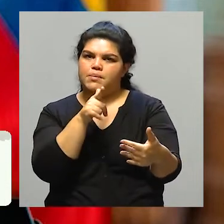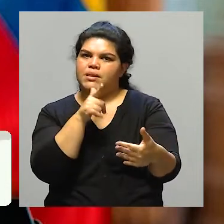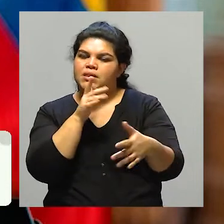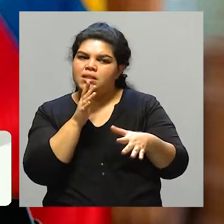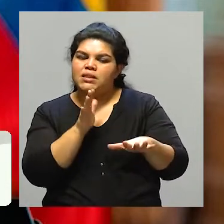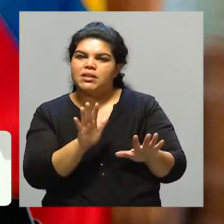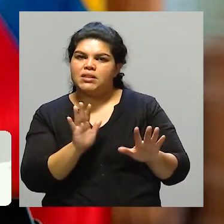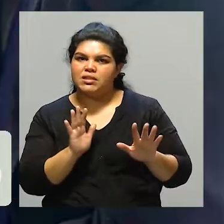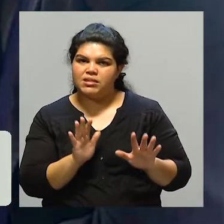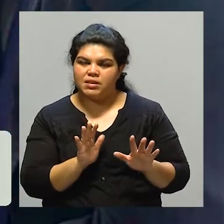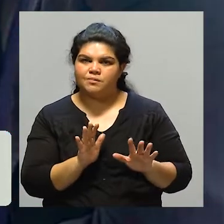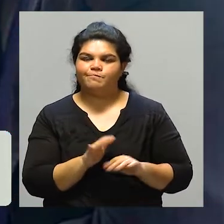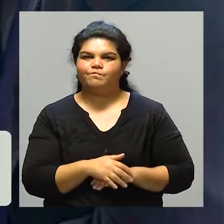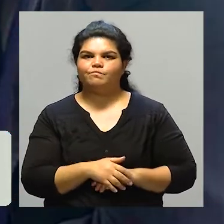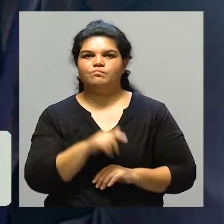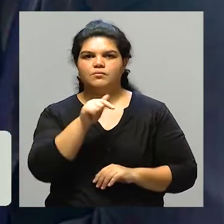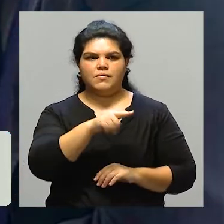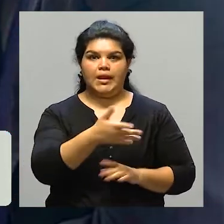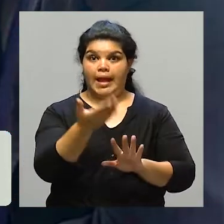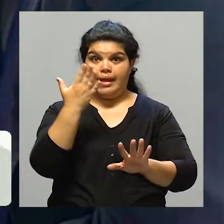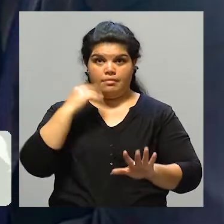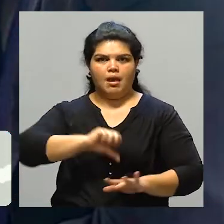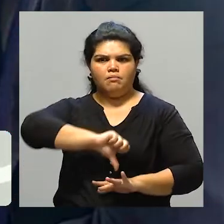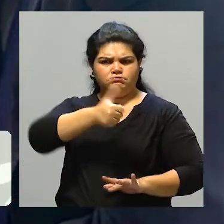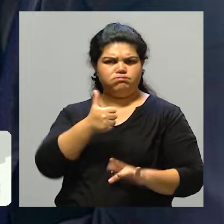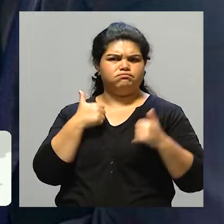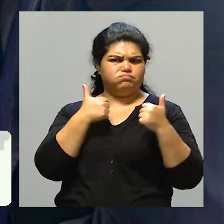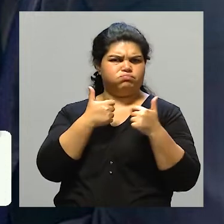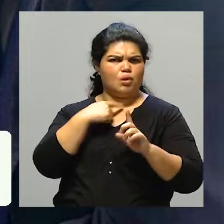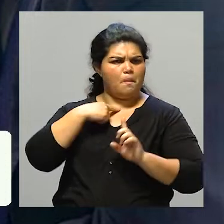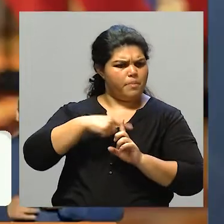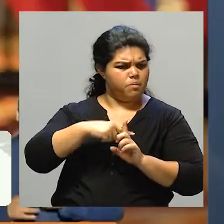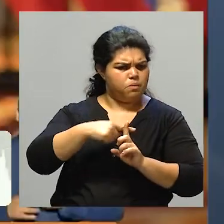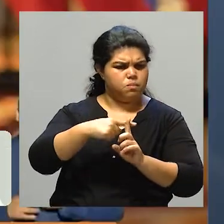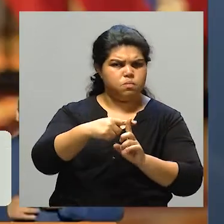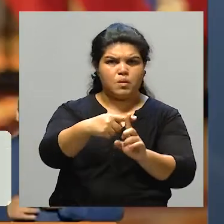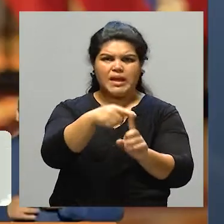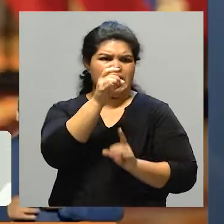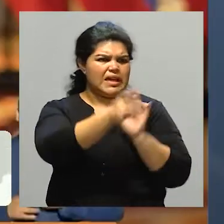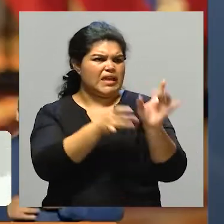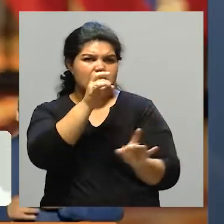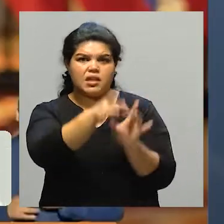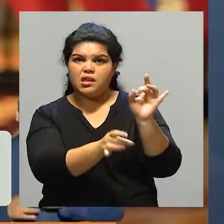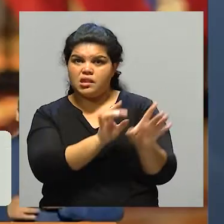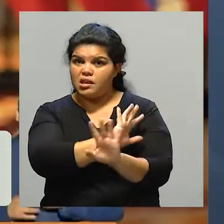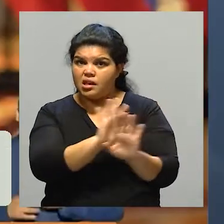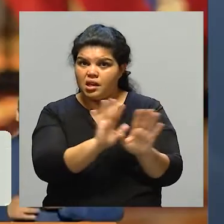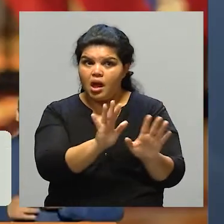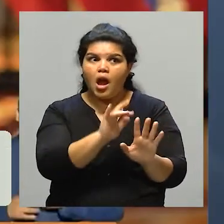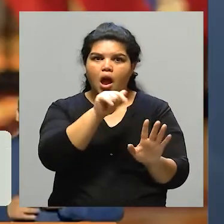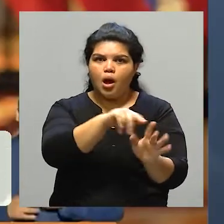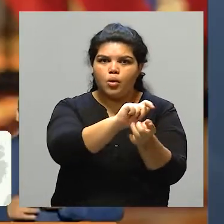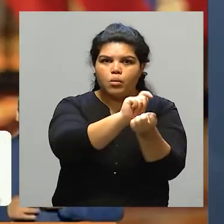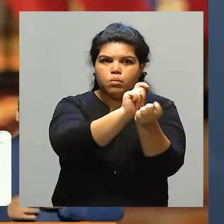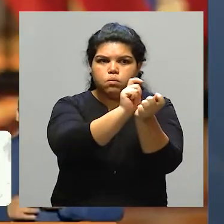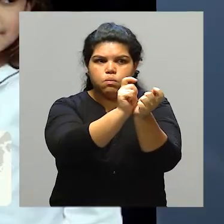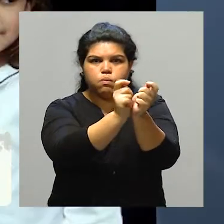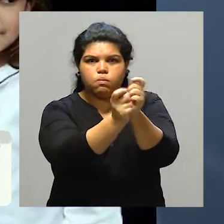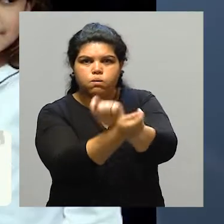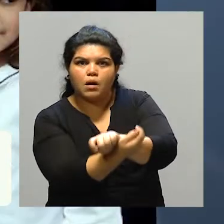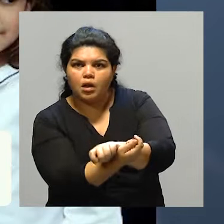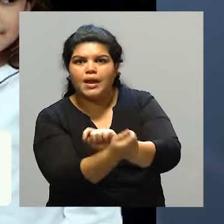gobierno, que es Federico Gutiérrez, pero en las últimas semanas, en estos dos últimos 3 días, ha repuntado